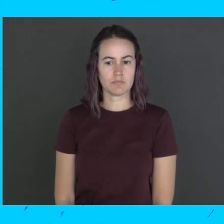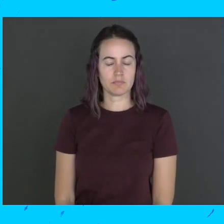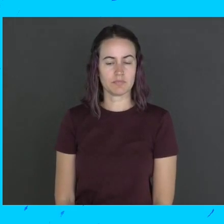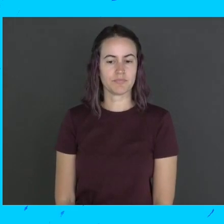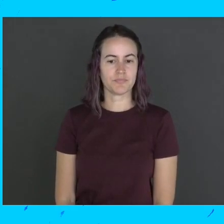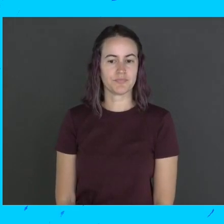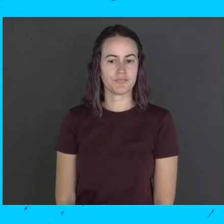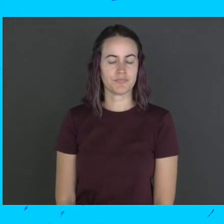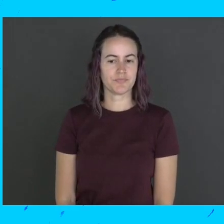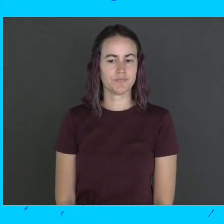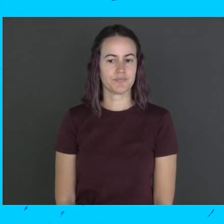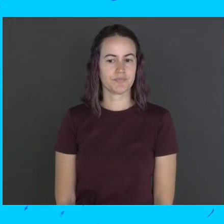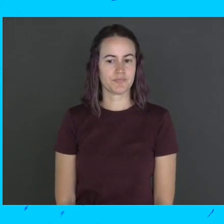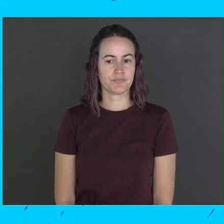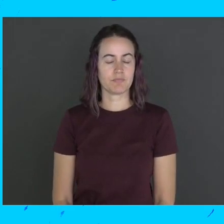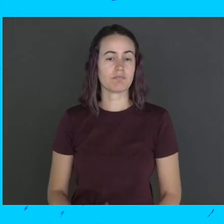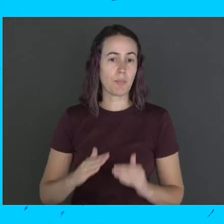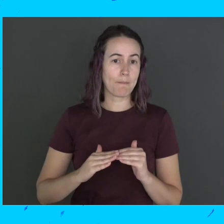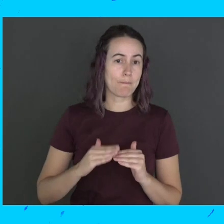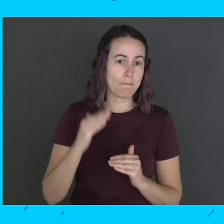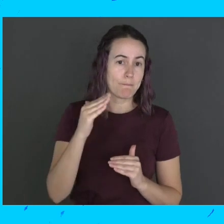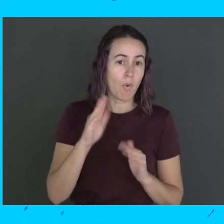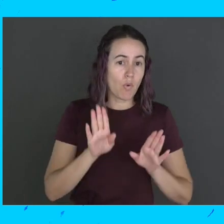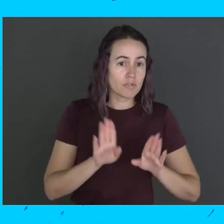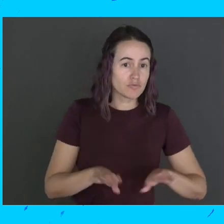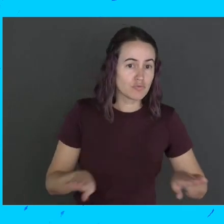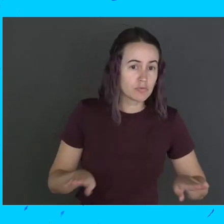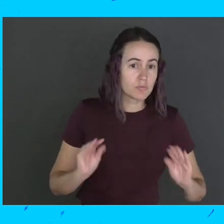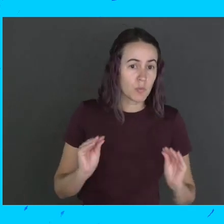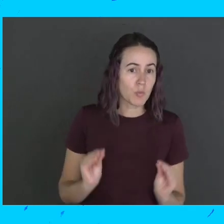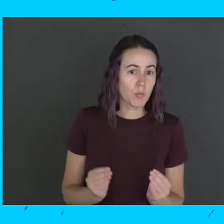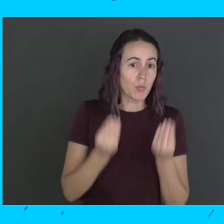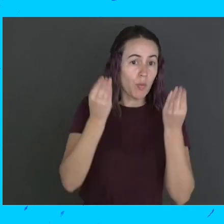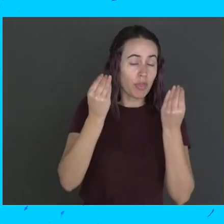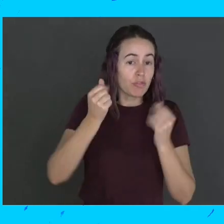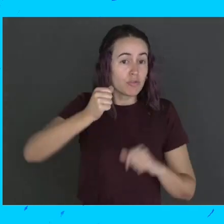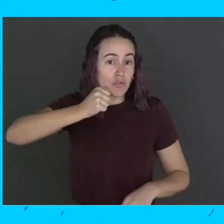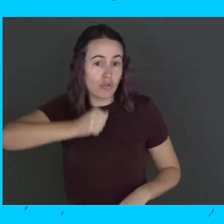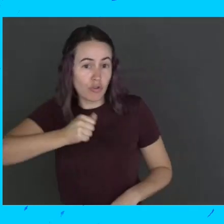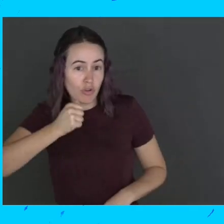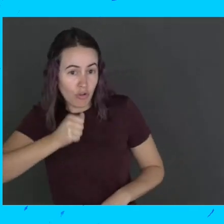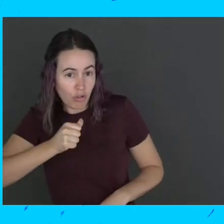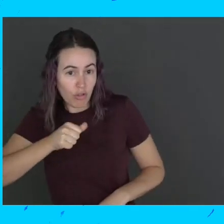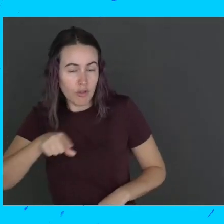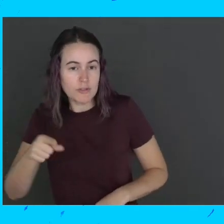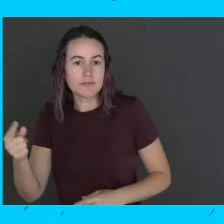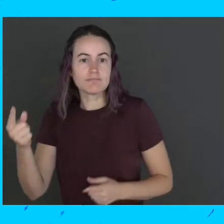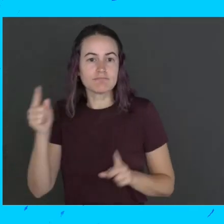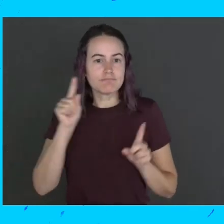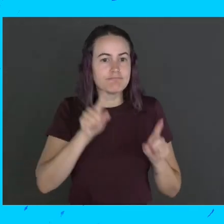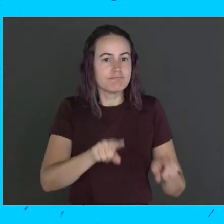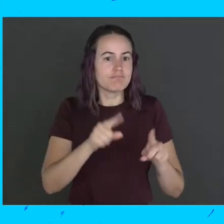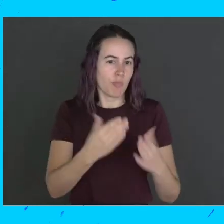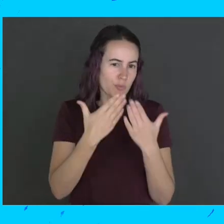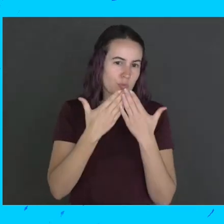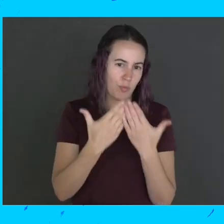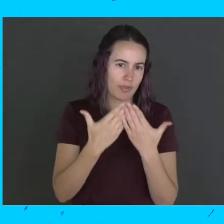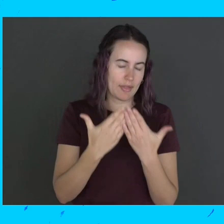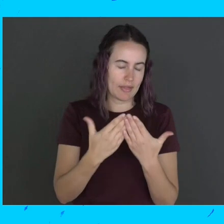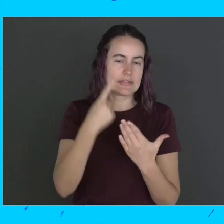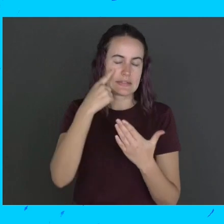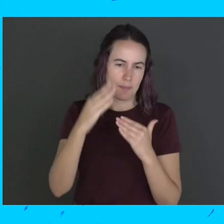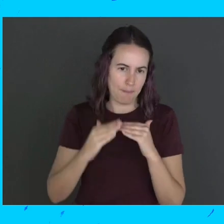hacer que beban cuando sean adultos. Así que el lanzamiento de esta estrategia y esta implementación es